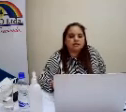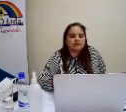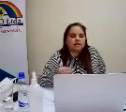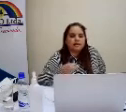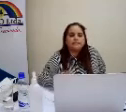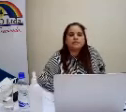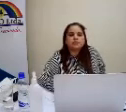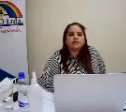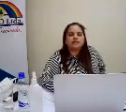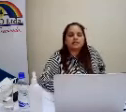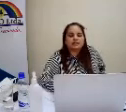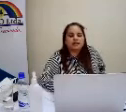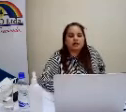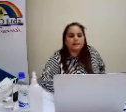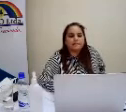una tristeza,